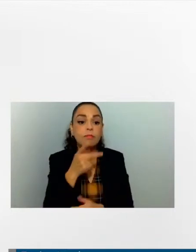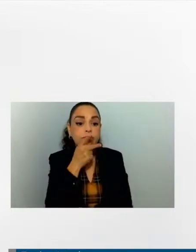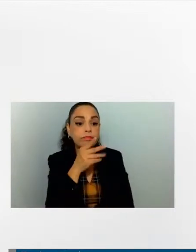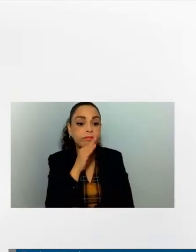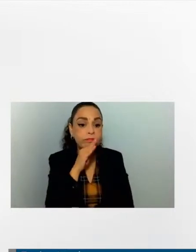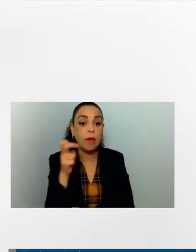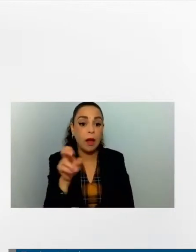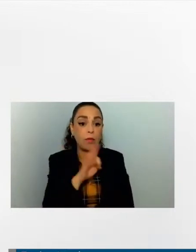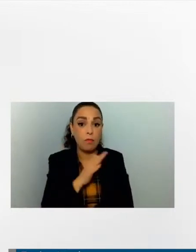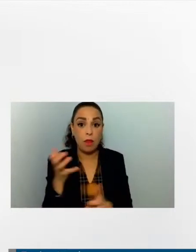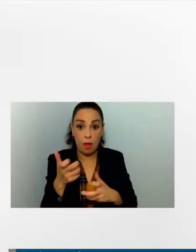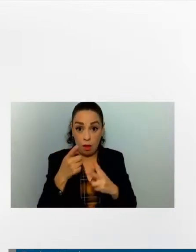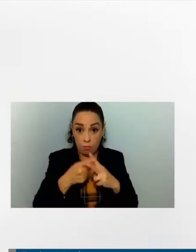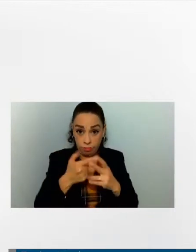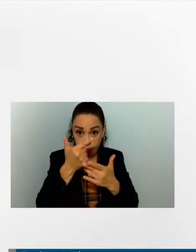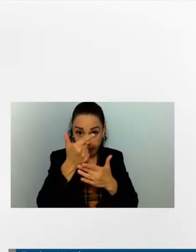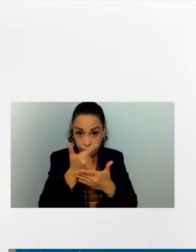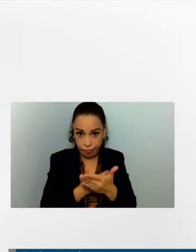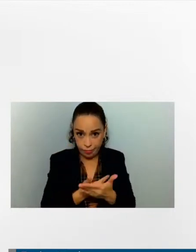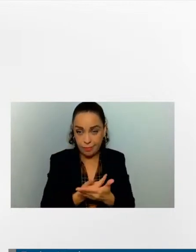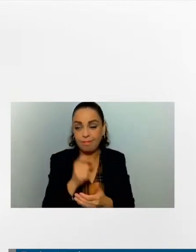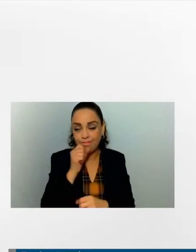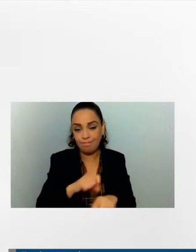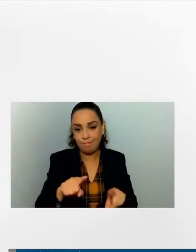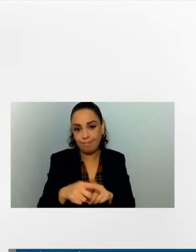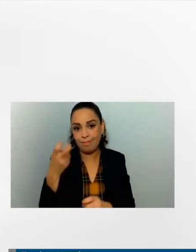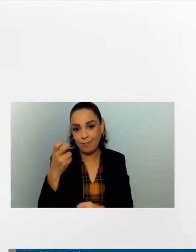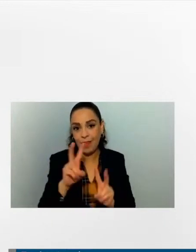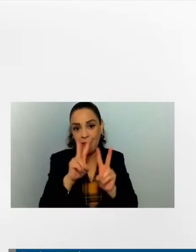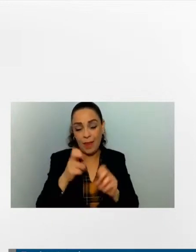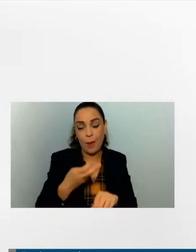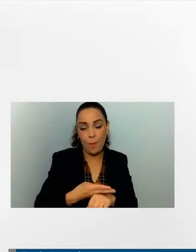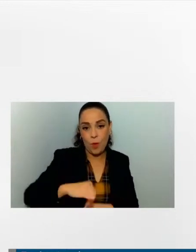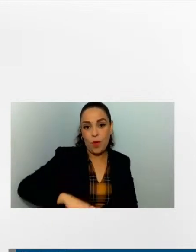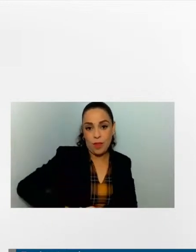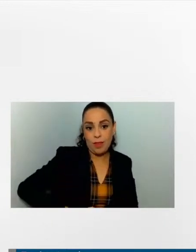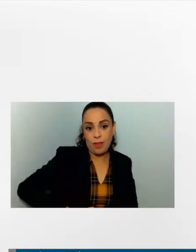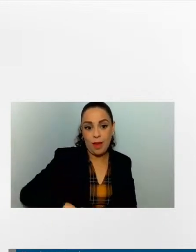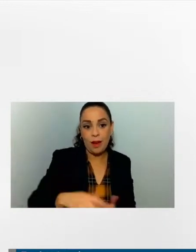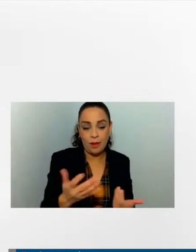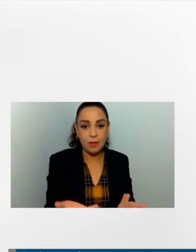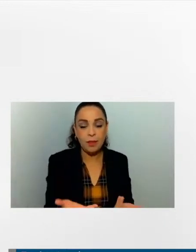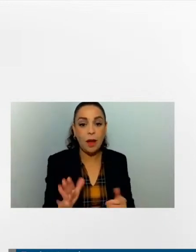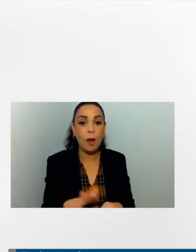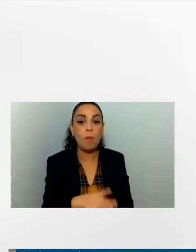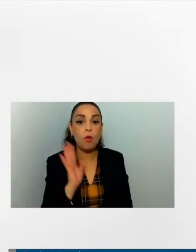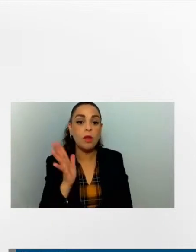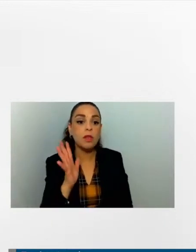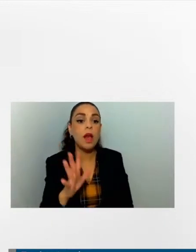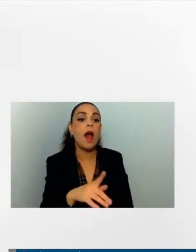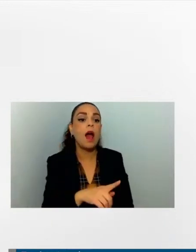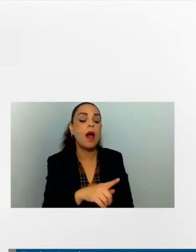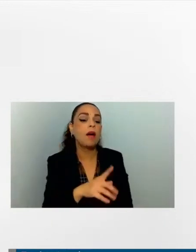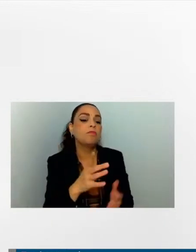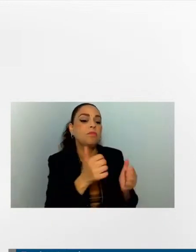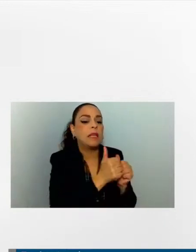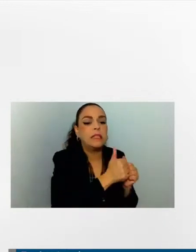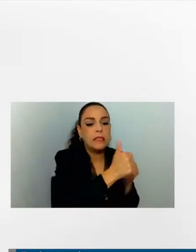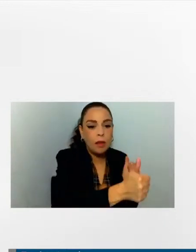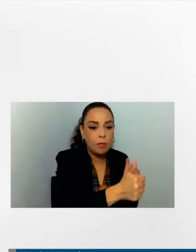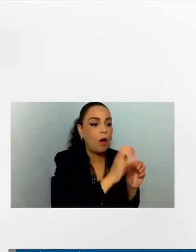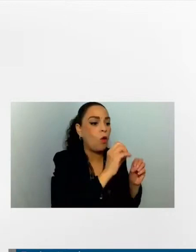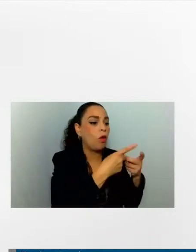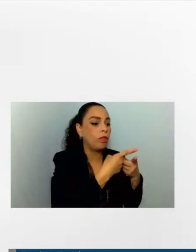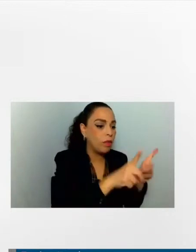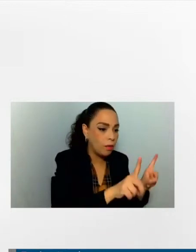Entonces, creo que también ese es un tema interesante ahora que tenemos, pues es muy común las familias reconstituidas tener, pues después de un